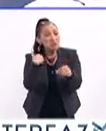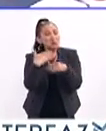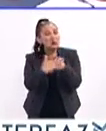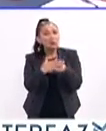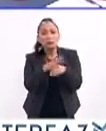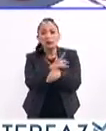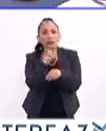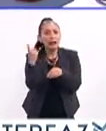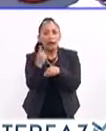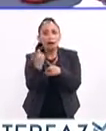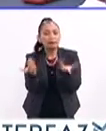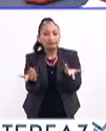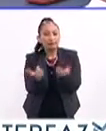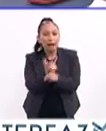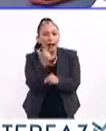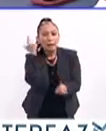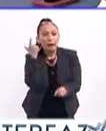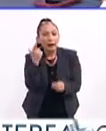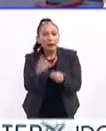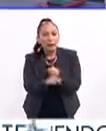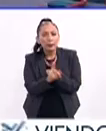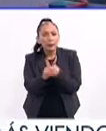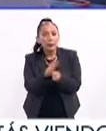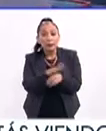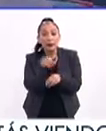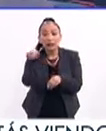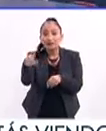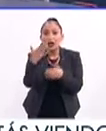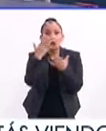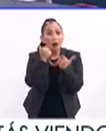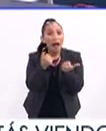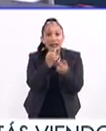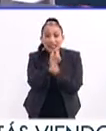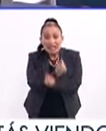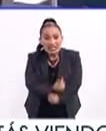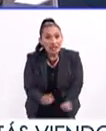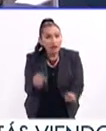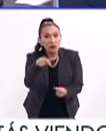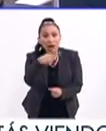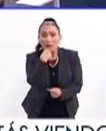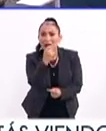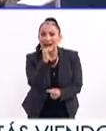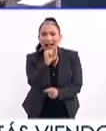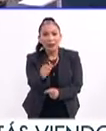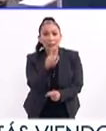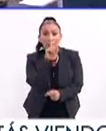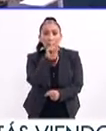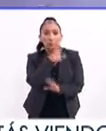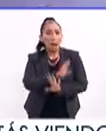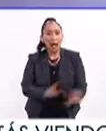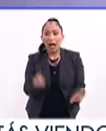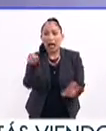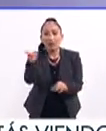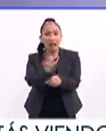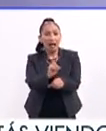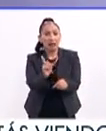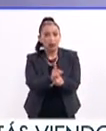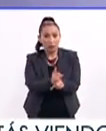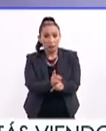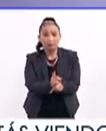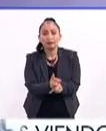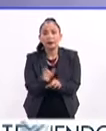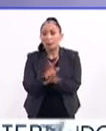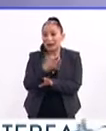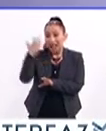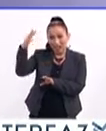¿Por qué están en muy alto riesgo de desaparición? Porque ya no hay niños que las estén usando cotidianamente, Claro. y